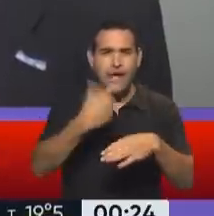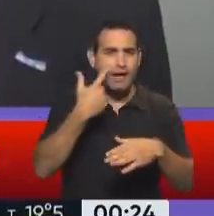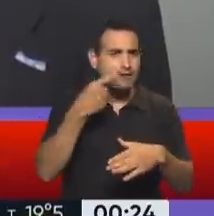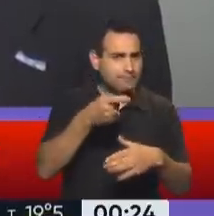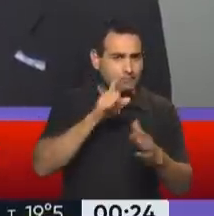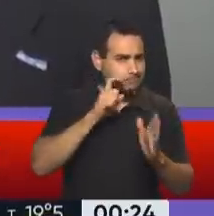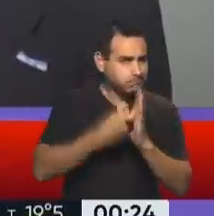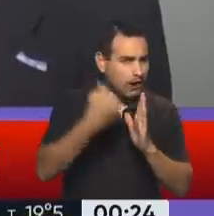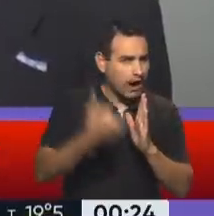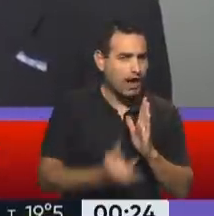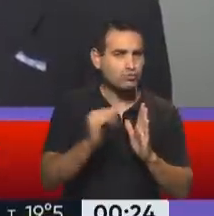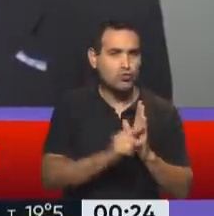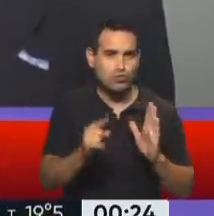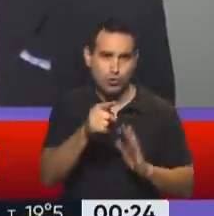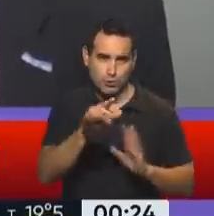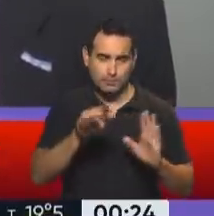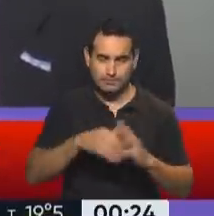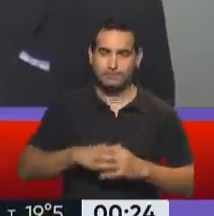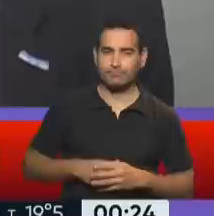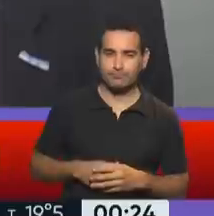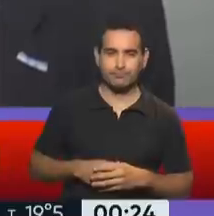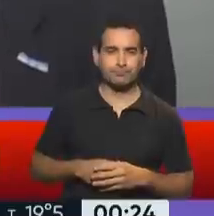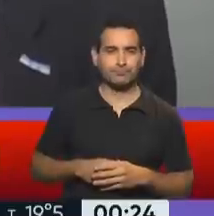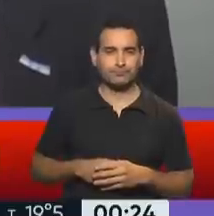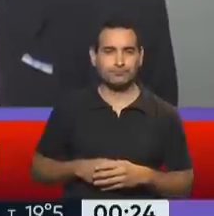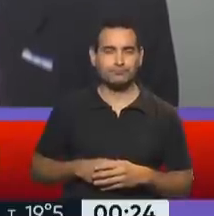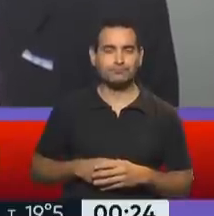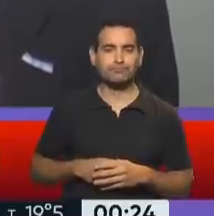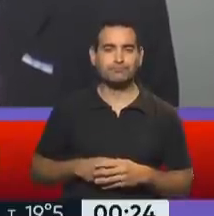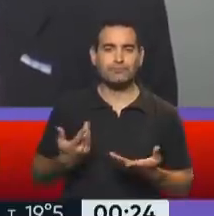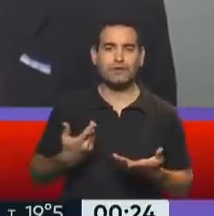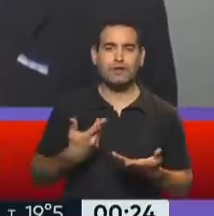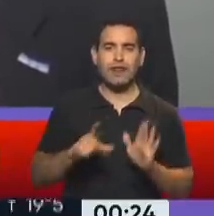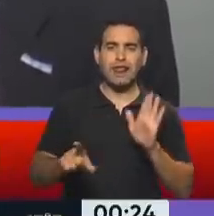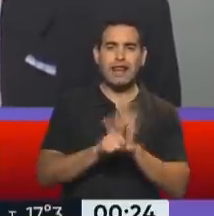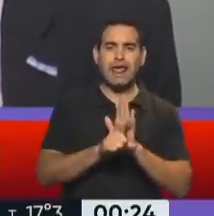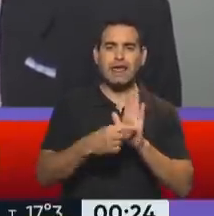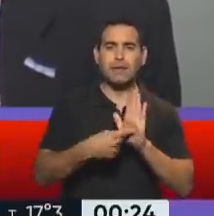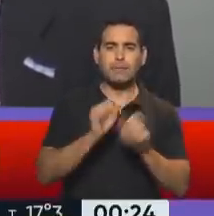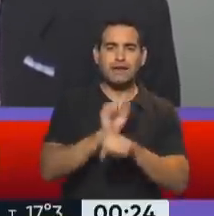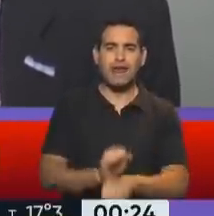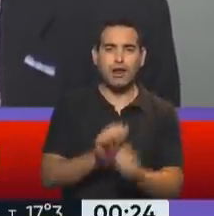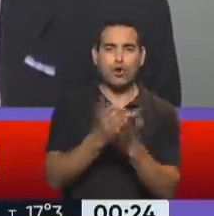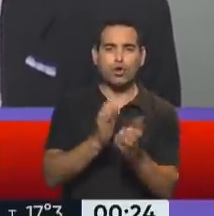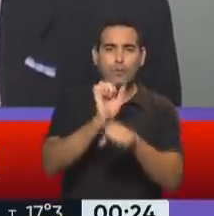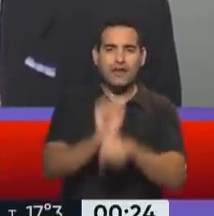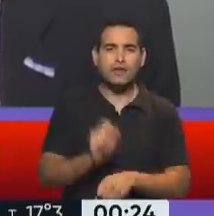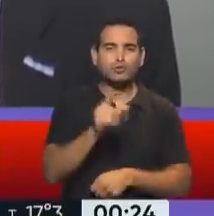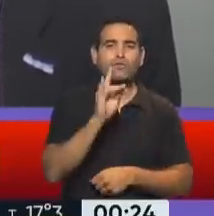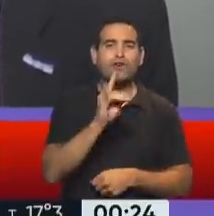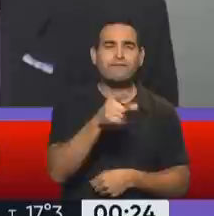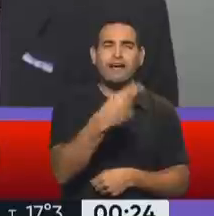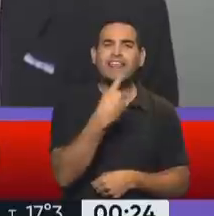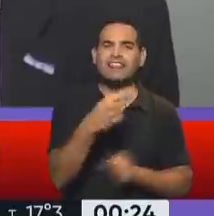de delito cometido allí. Vamos a buscar qué es lo que dice el Código Penal boliviano respecto